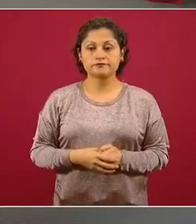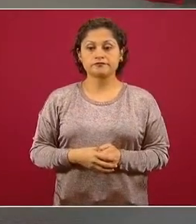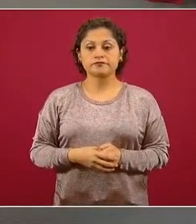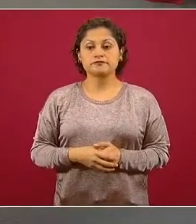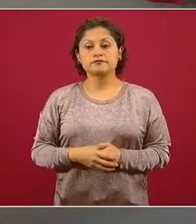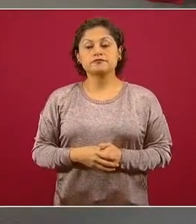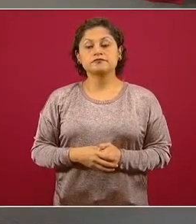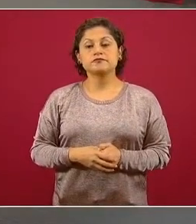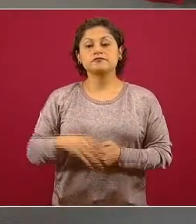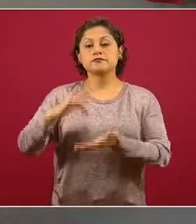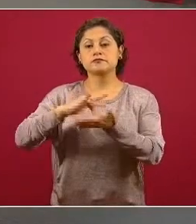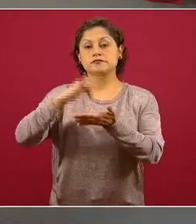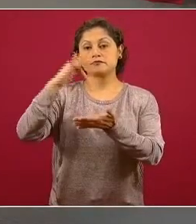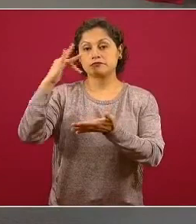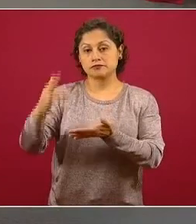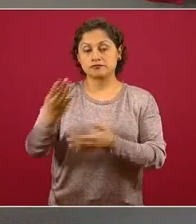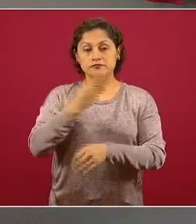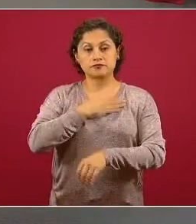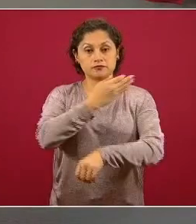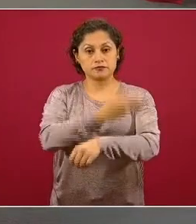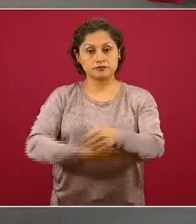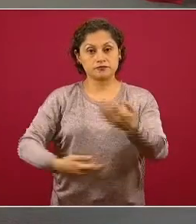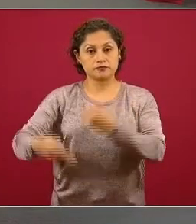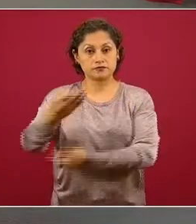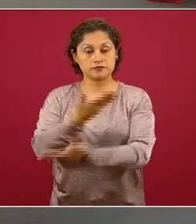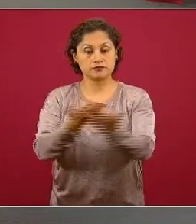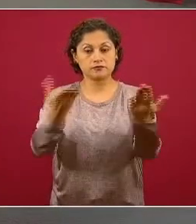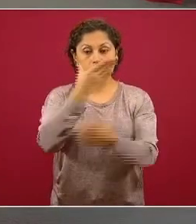Gracias. Buenas tardes a todos y a todas.